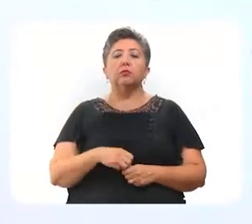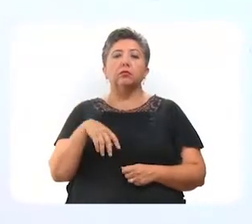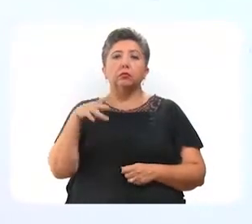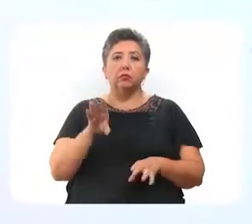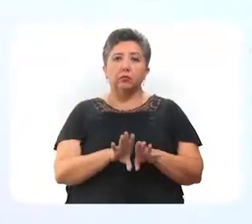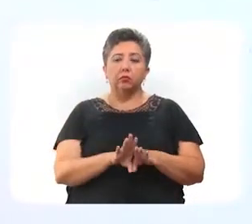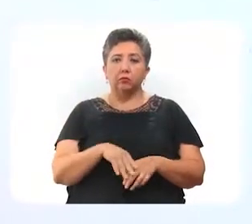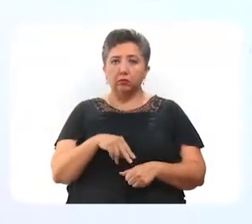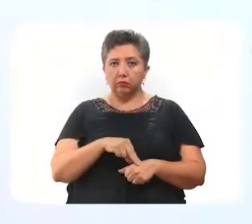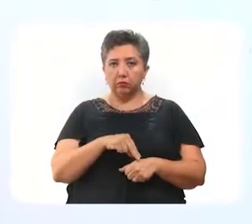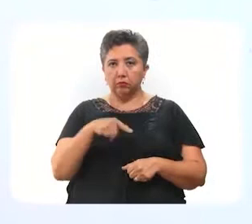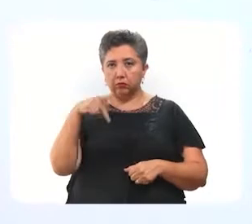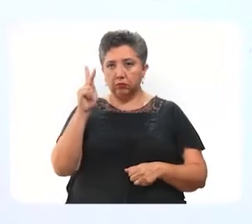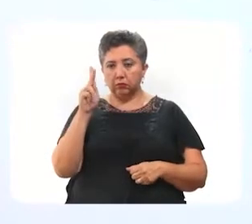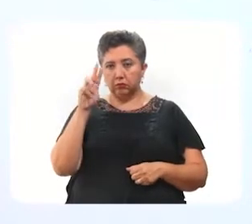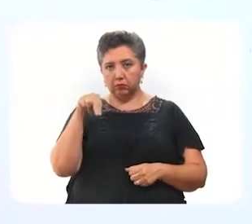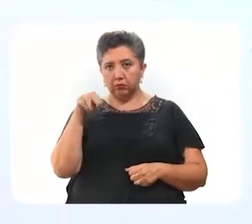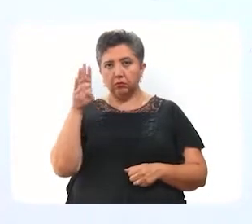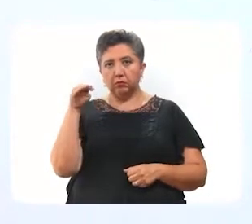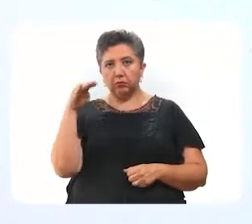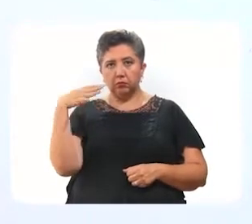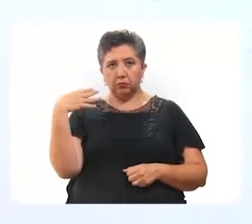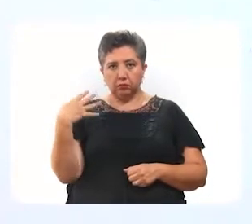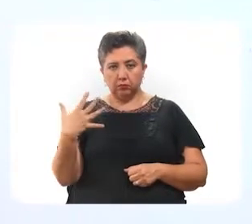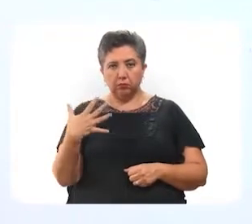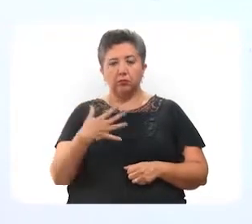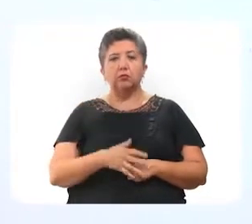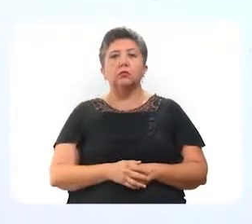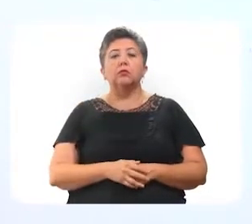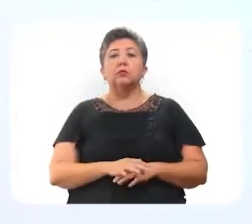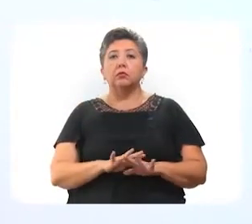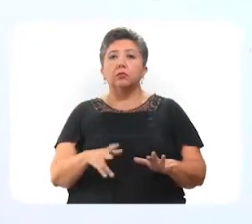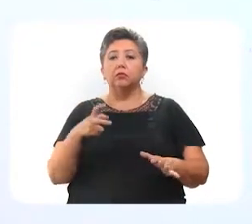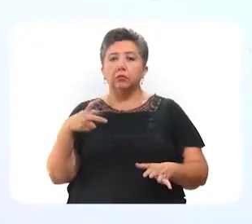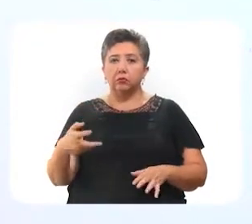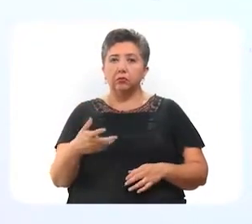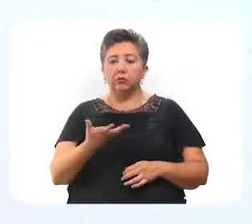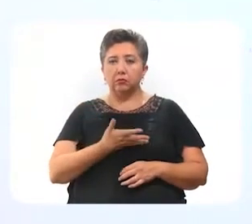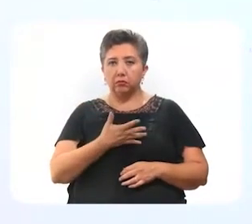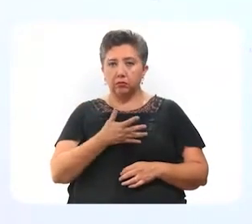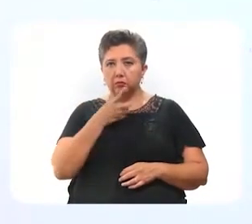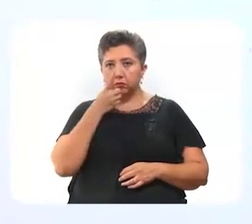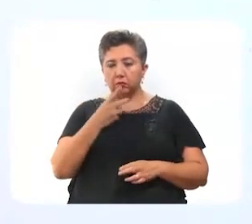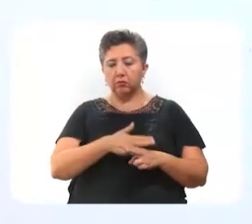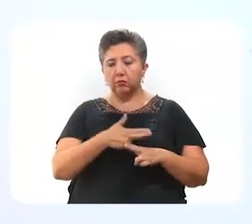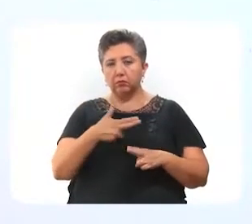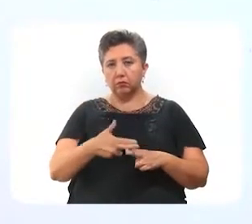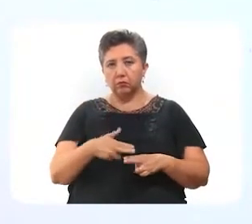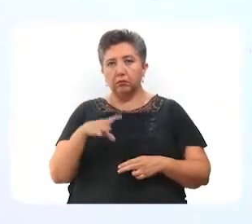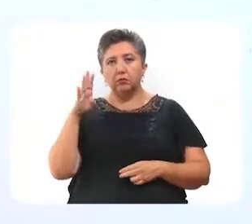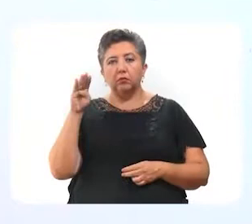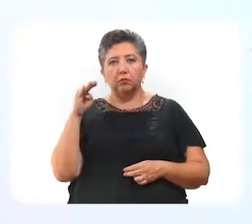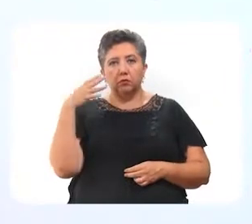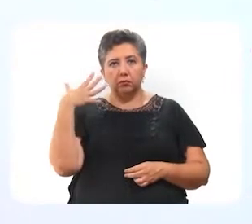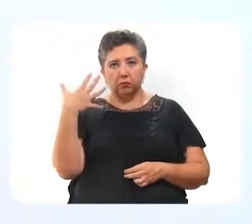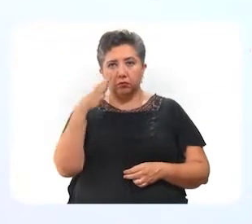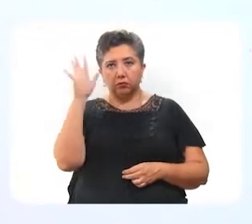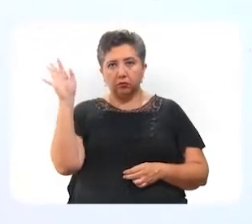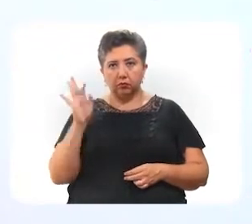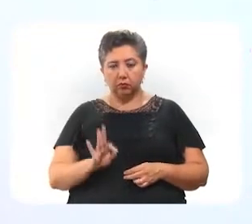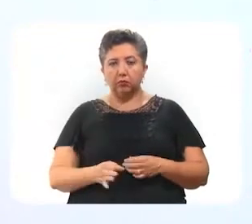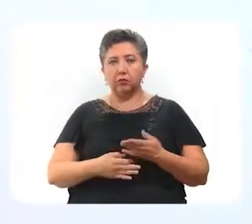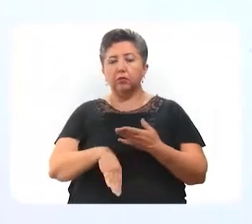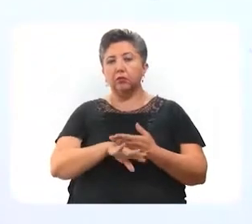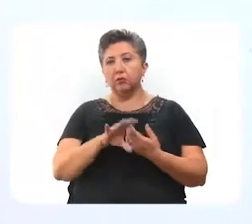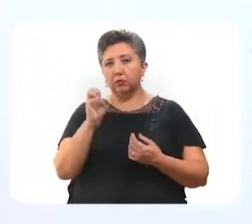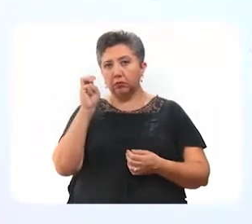o de uso grado médico como es el KN95, ya que estos tienen una cobertura hasta del